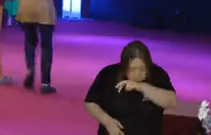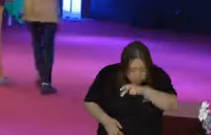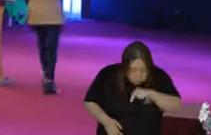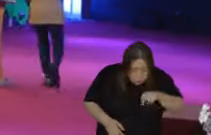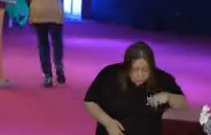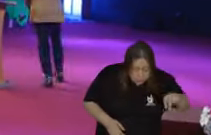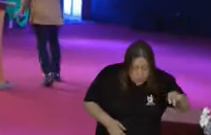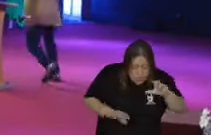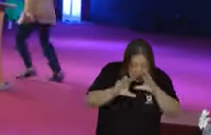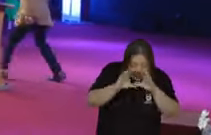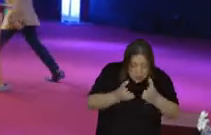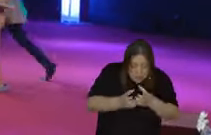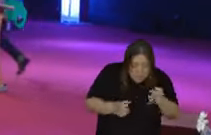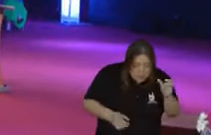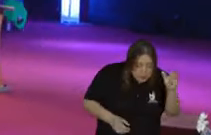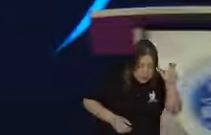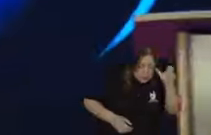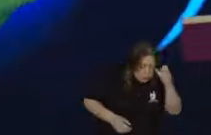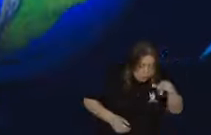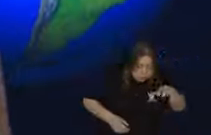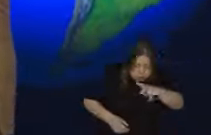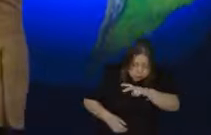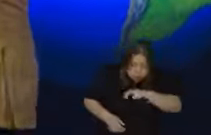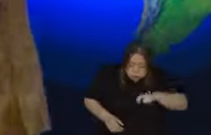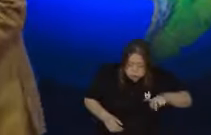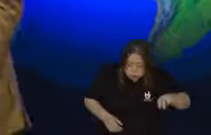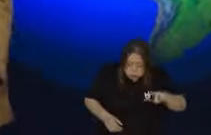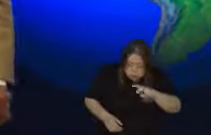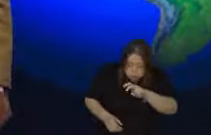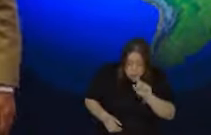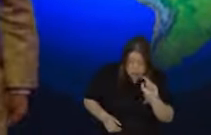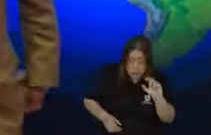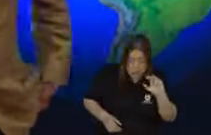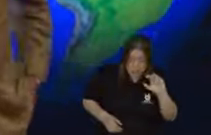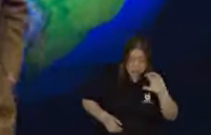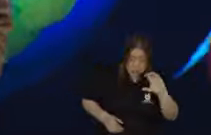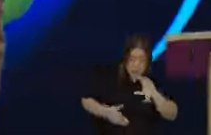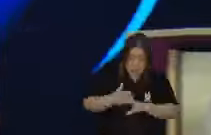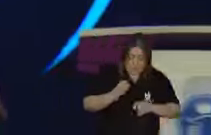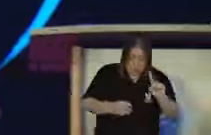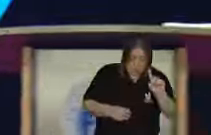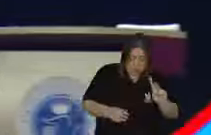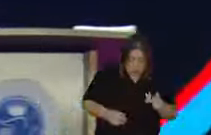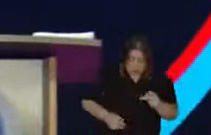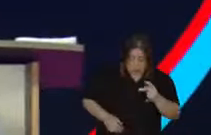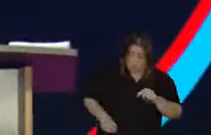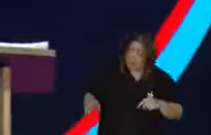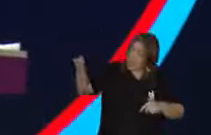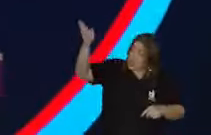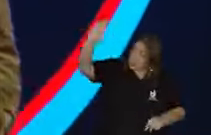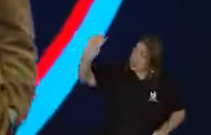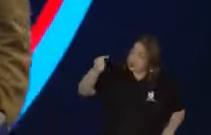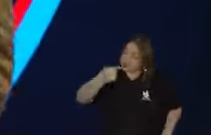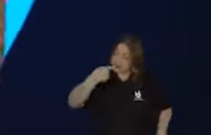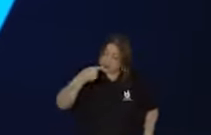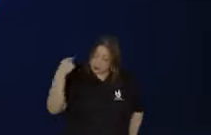la tierra. Y Dios le dice, tanto en el 1 como en el 2, le dice, ¿has visto a mi Jobito?